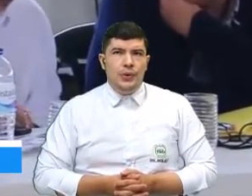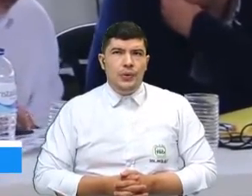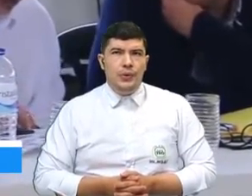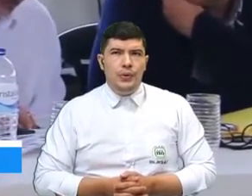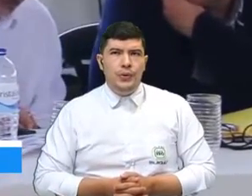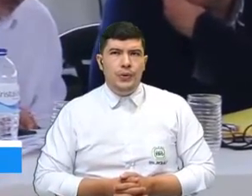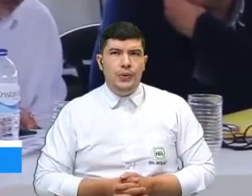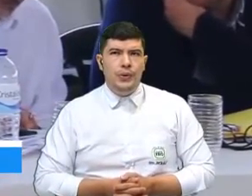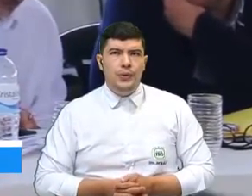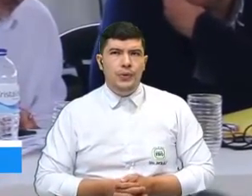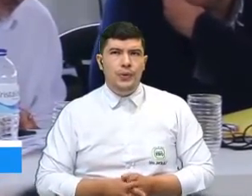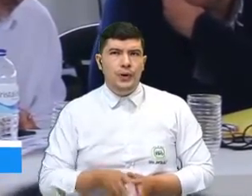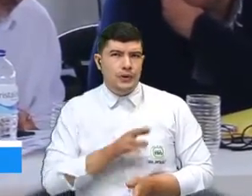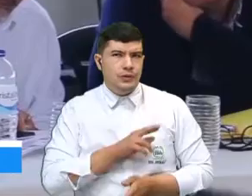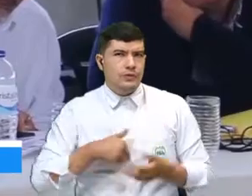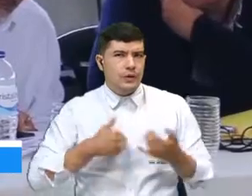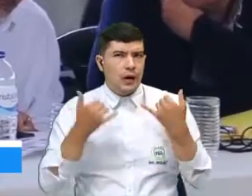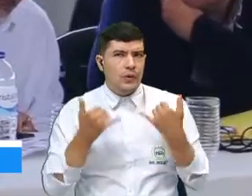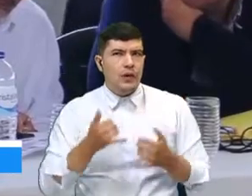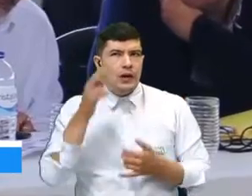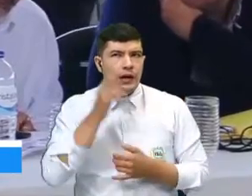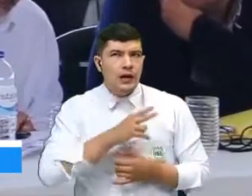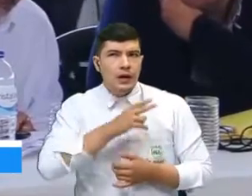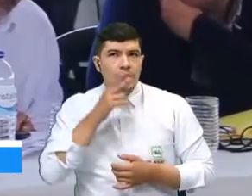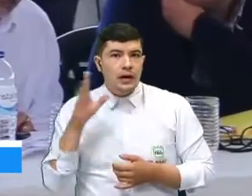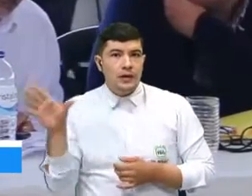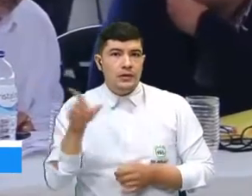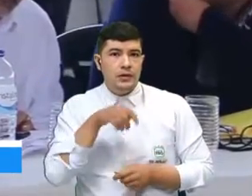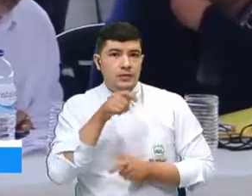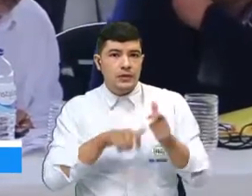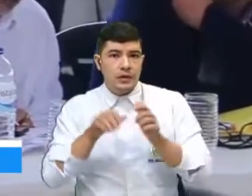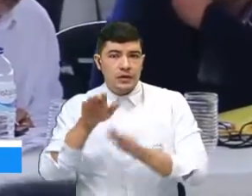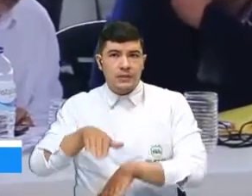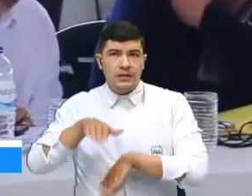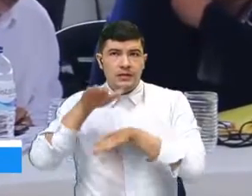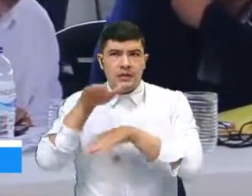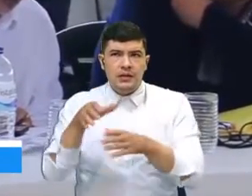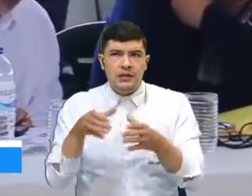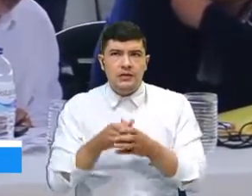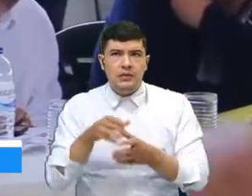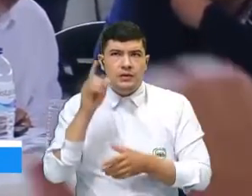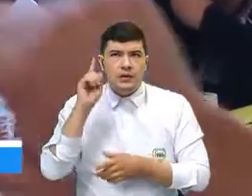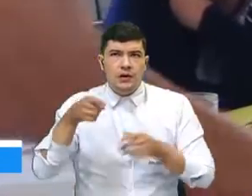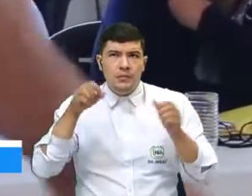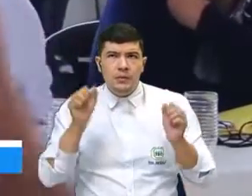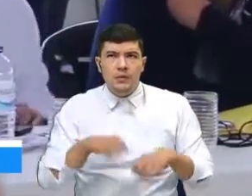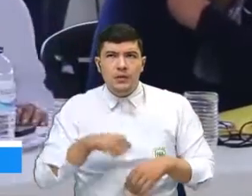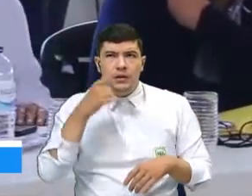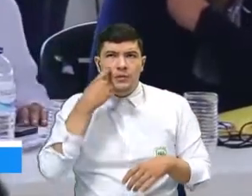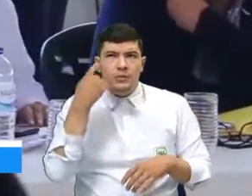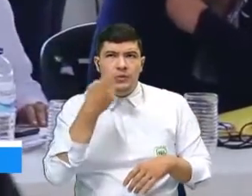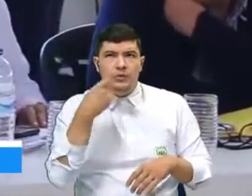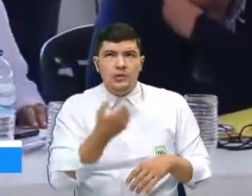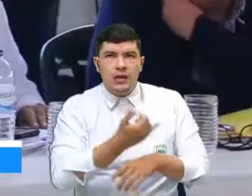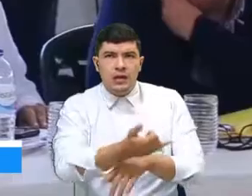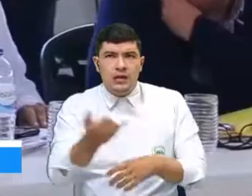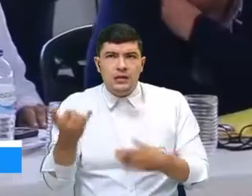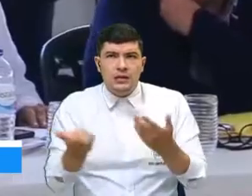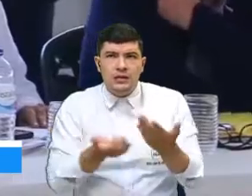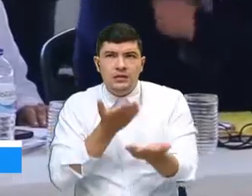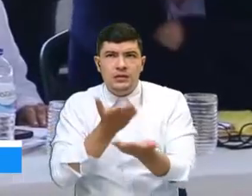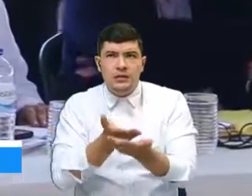Catatumbo. Vamos a comprometernos todos los congresistas de todos los partidos para buscar que esas